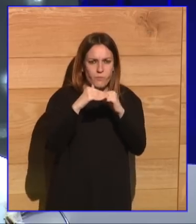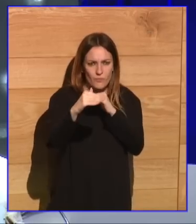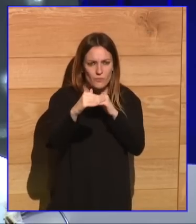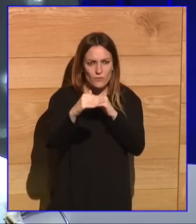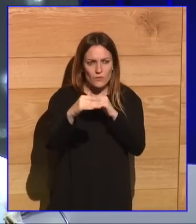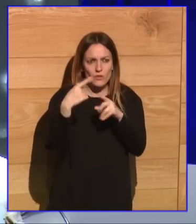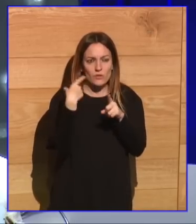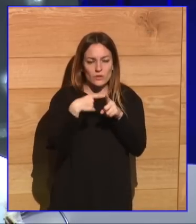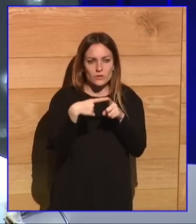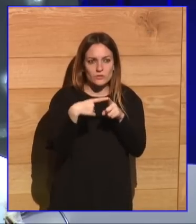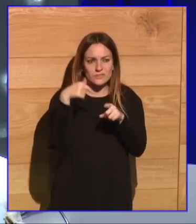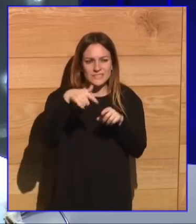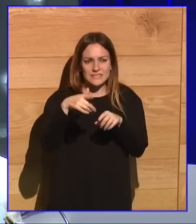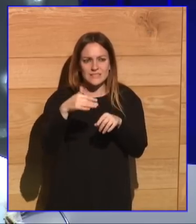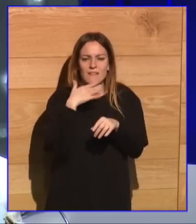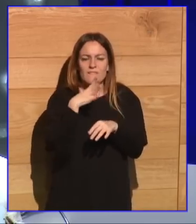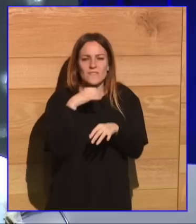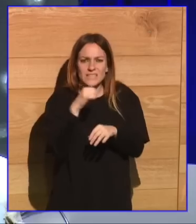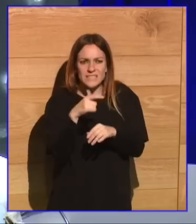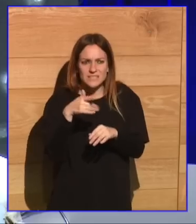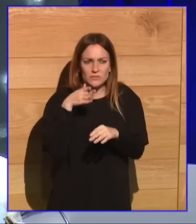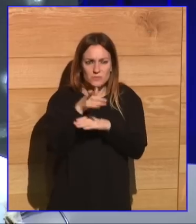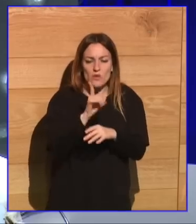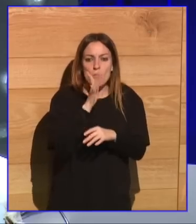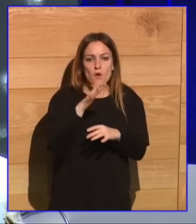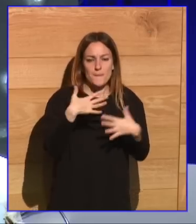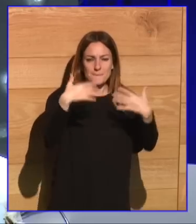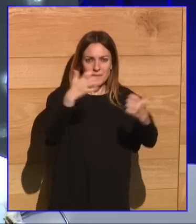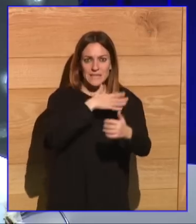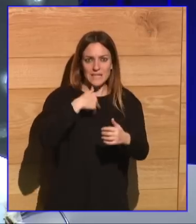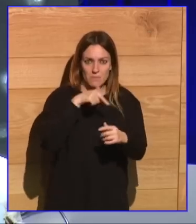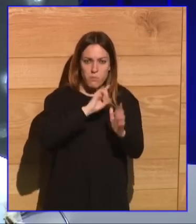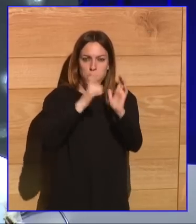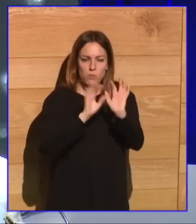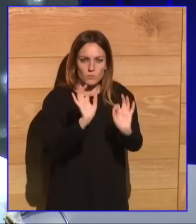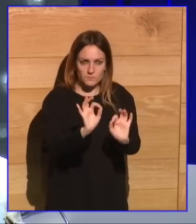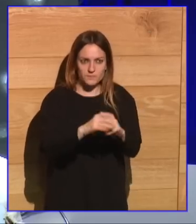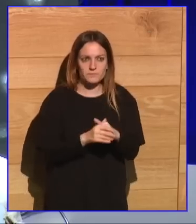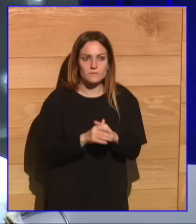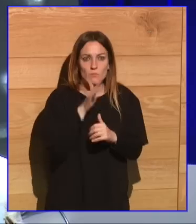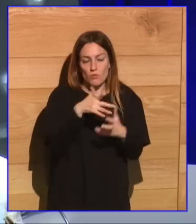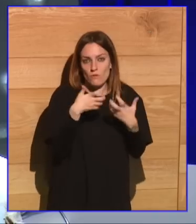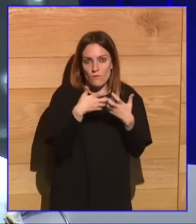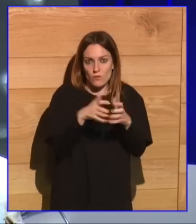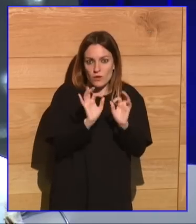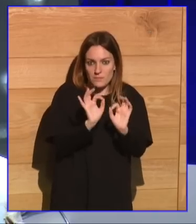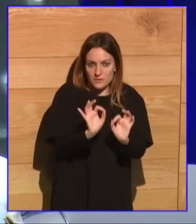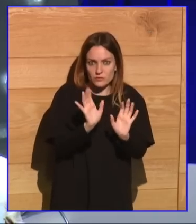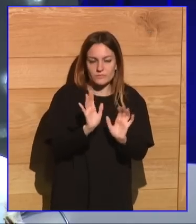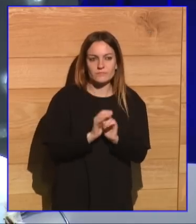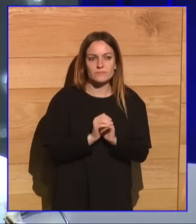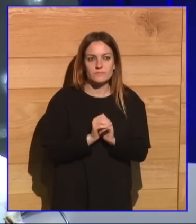de forma purísima por el fantástico, porque permite que sea el espectador el que complete todo eso, precisamente por el funcionamiento de su